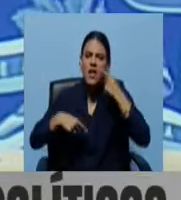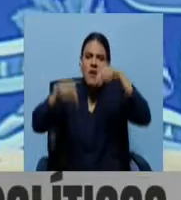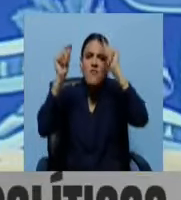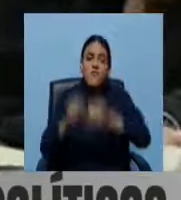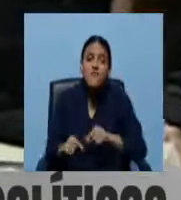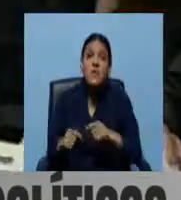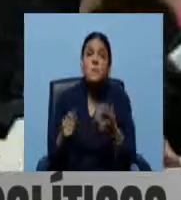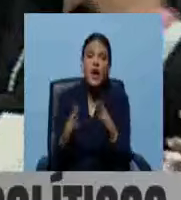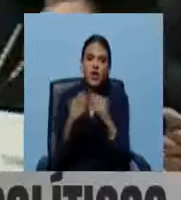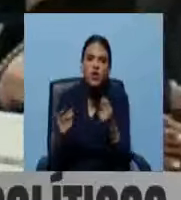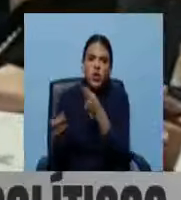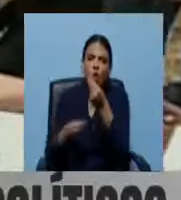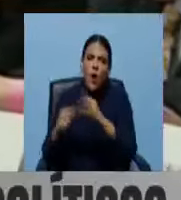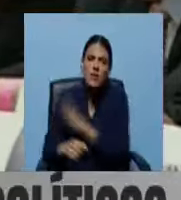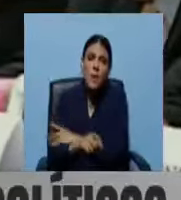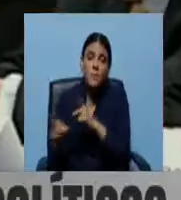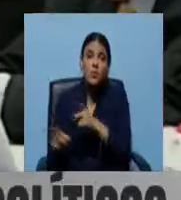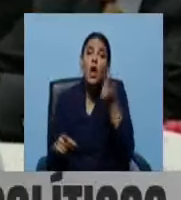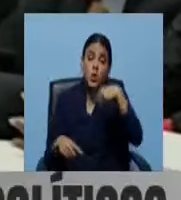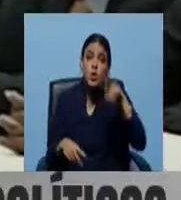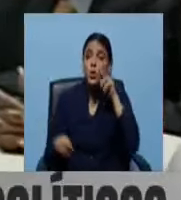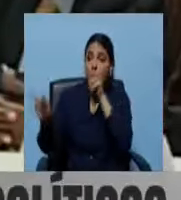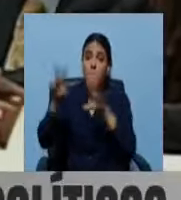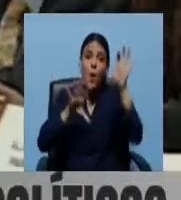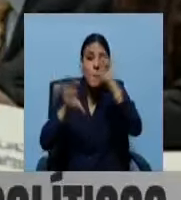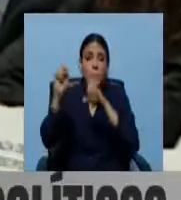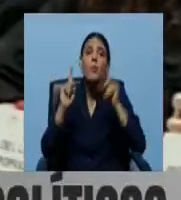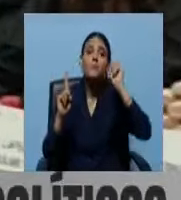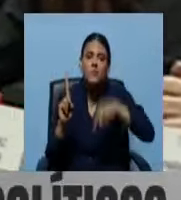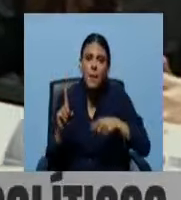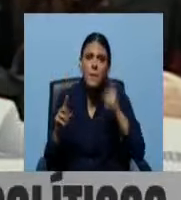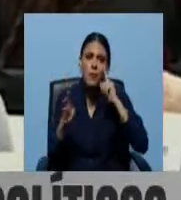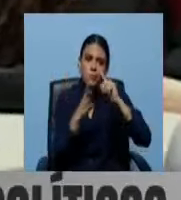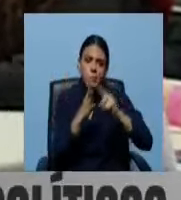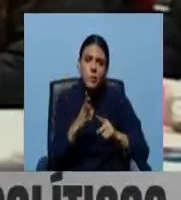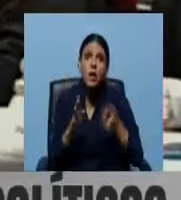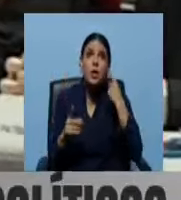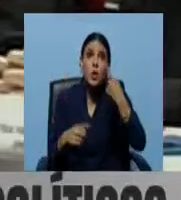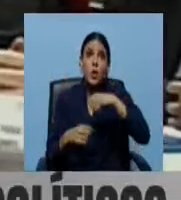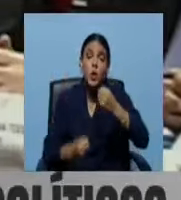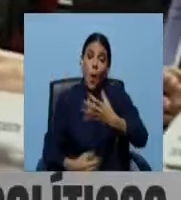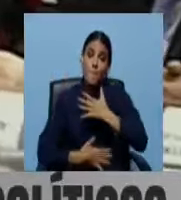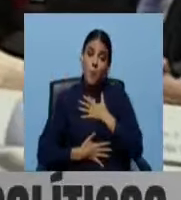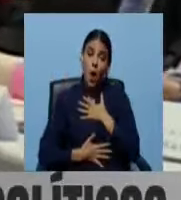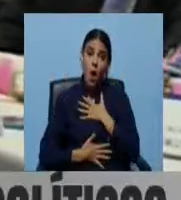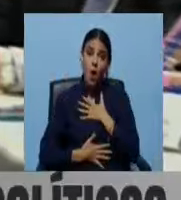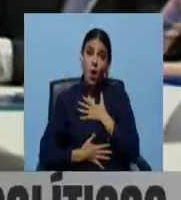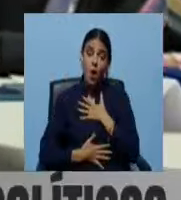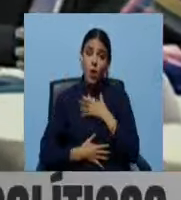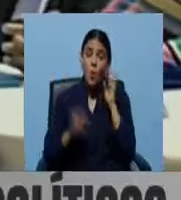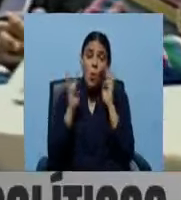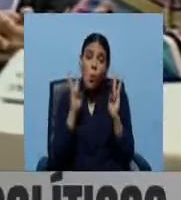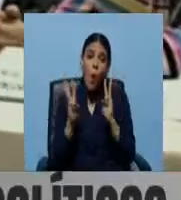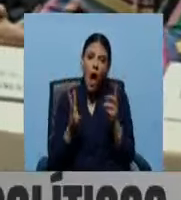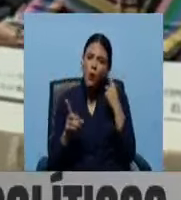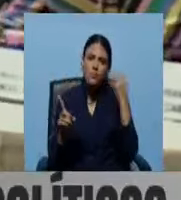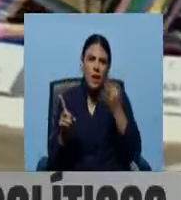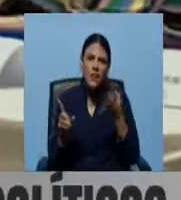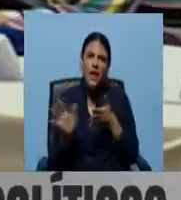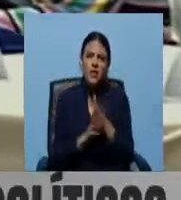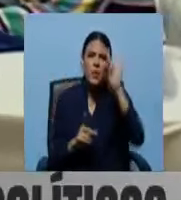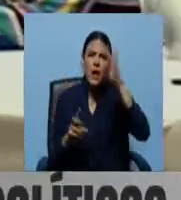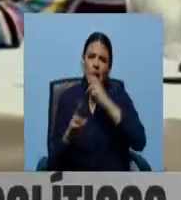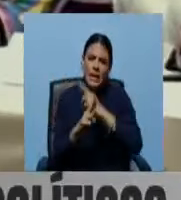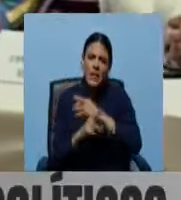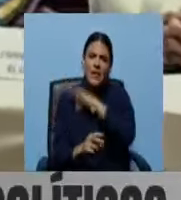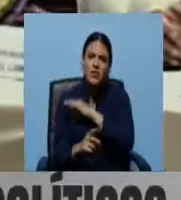firmó. Ahora hemos visto también, y es una cosa asombrosa, que en las redes